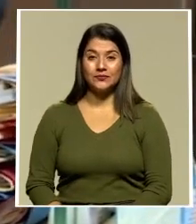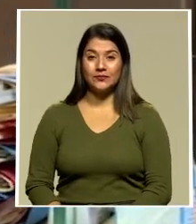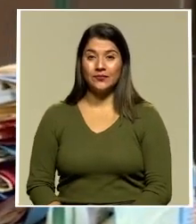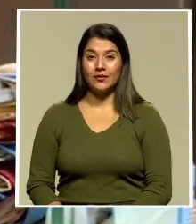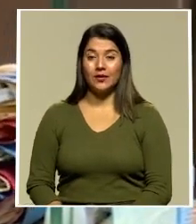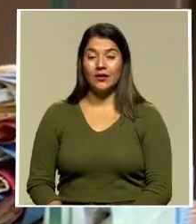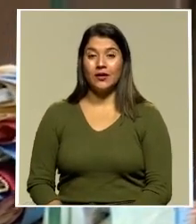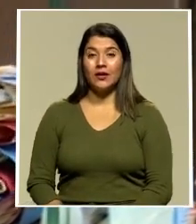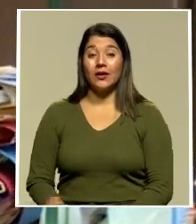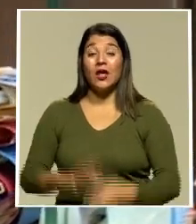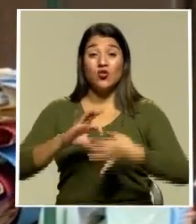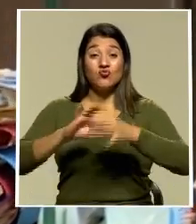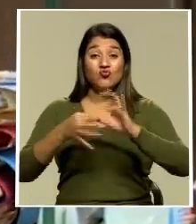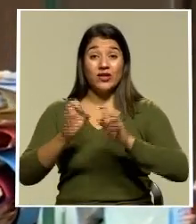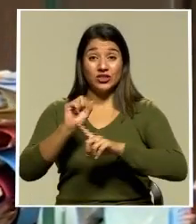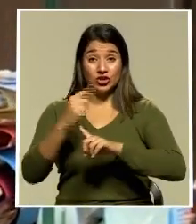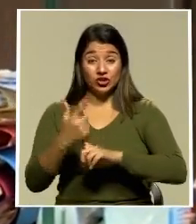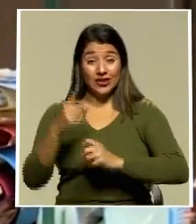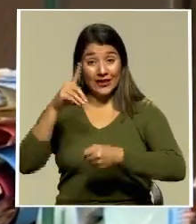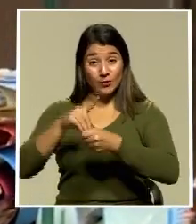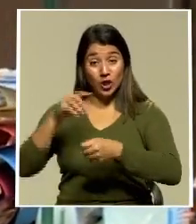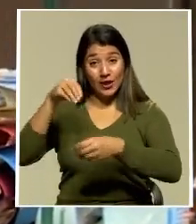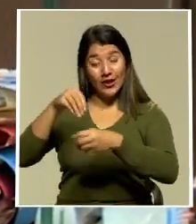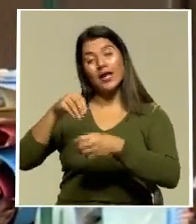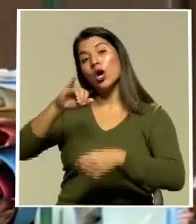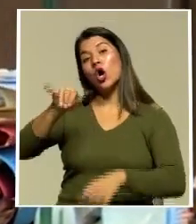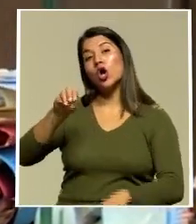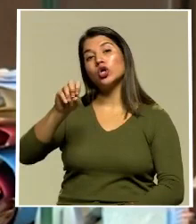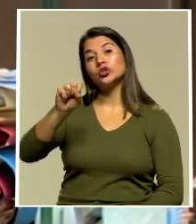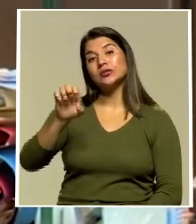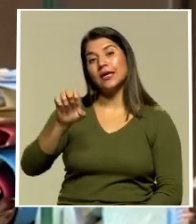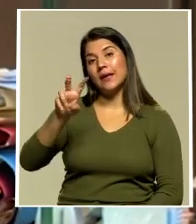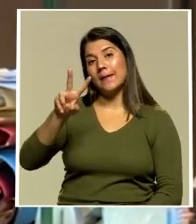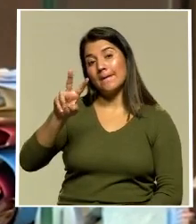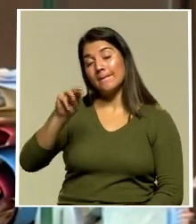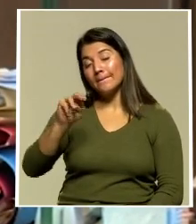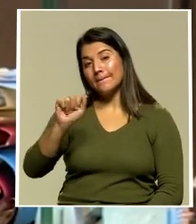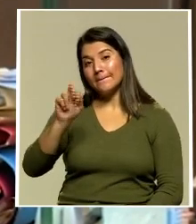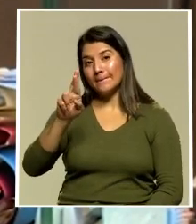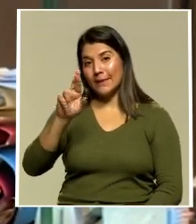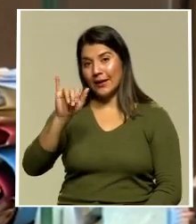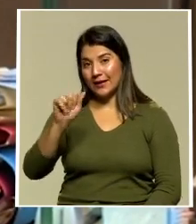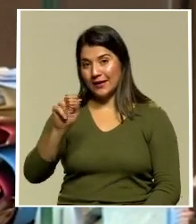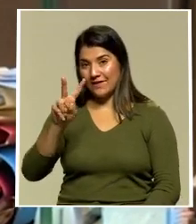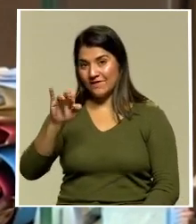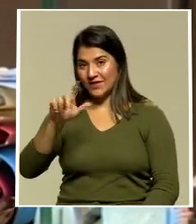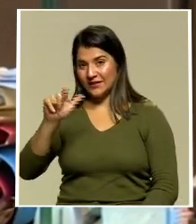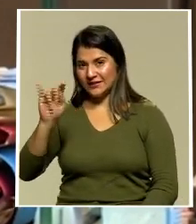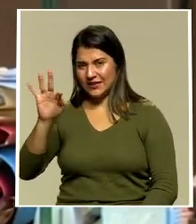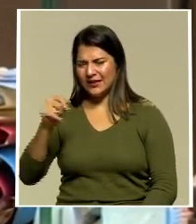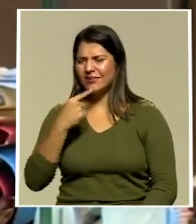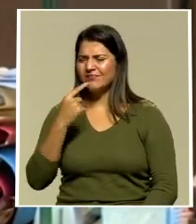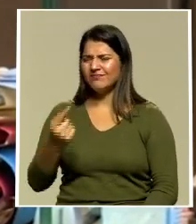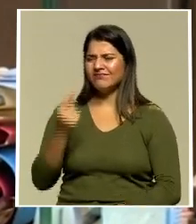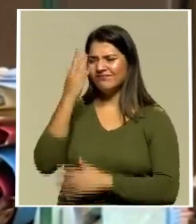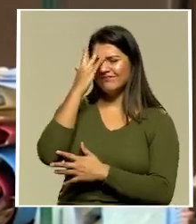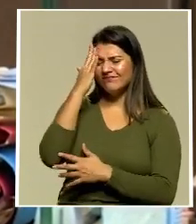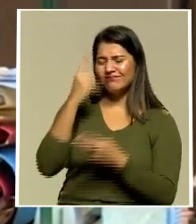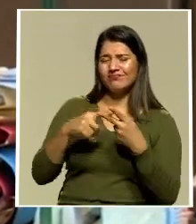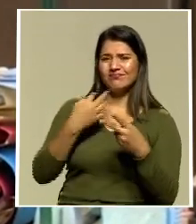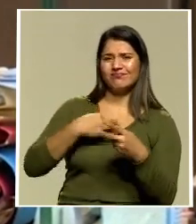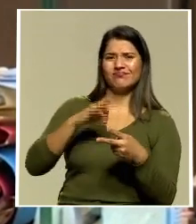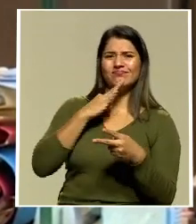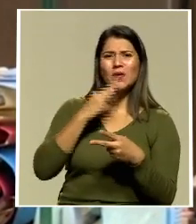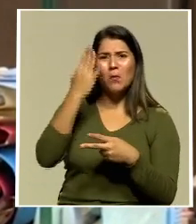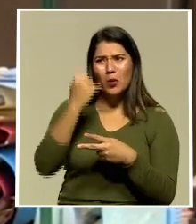Por medio de sus redes sociales, el diputado del Frente Amplio, José María Villalta, expuso su preocupación e indignación por las sumas millonarias que deben